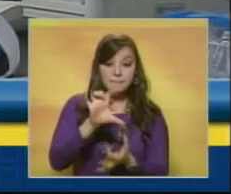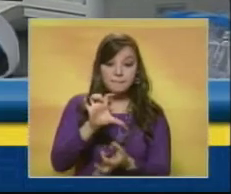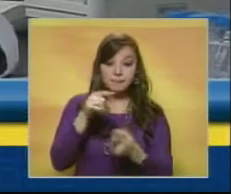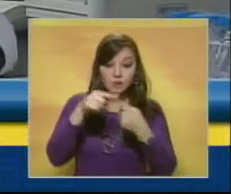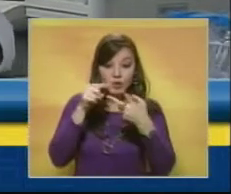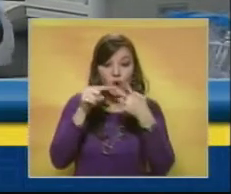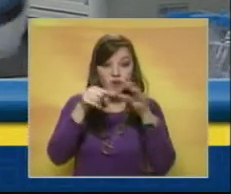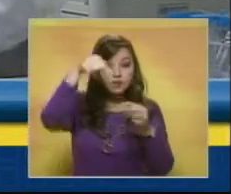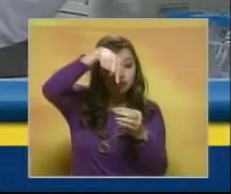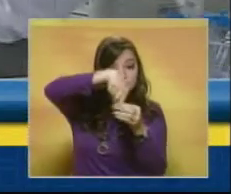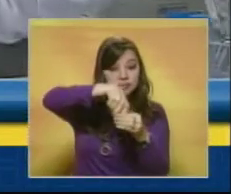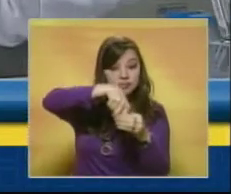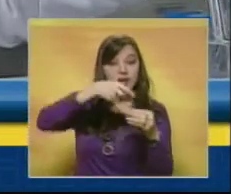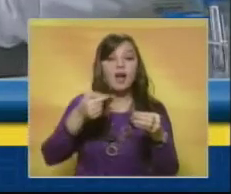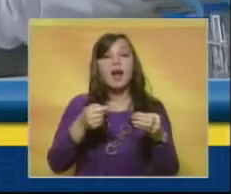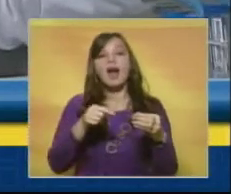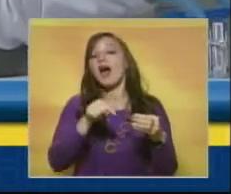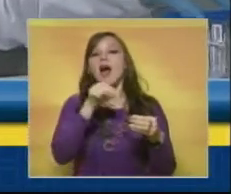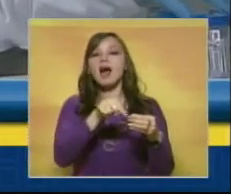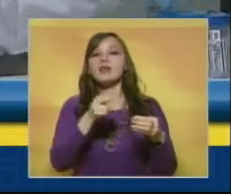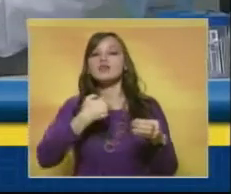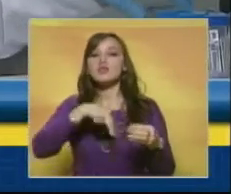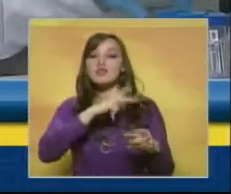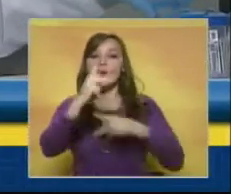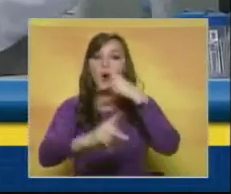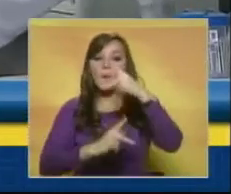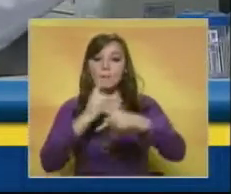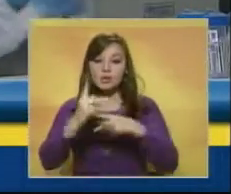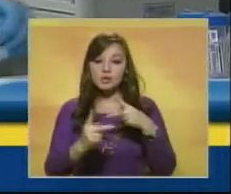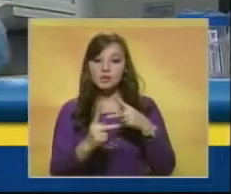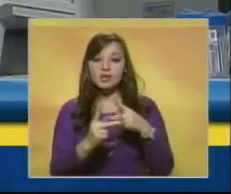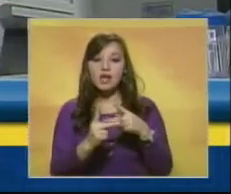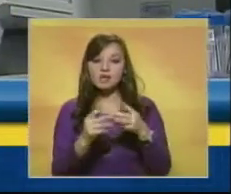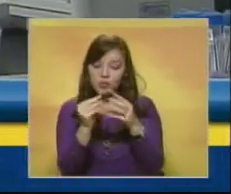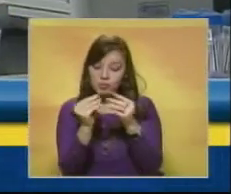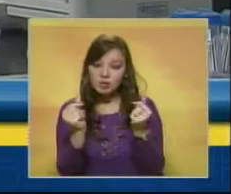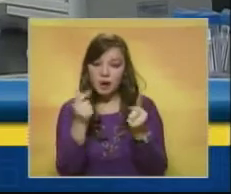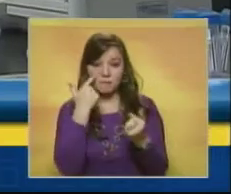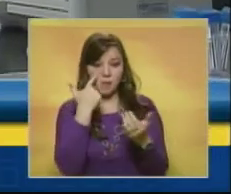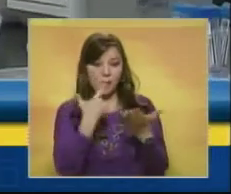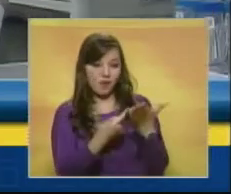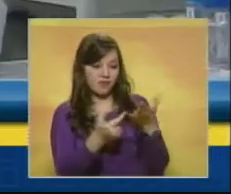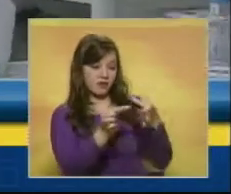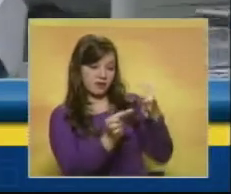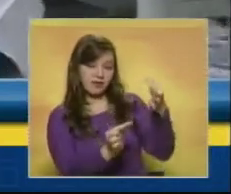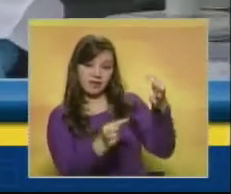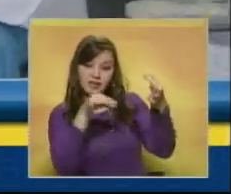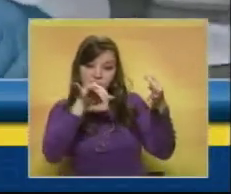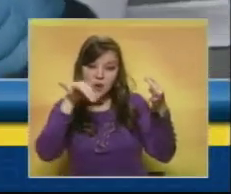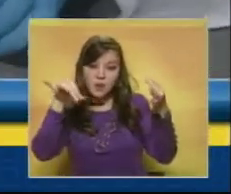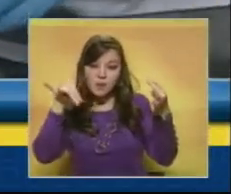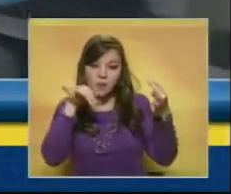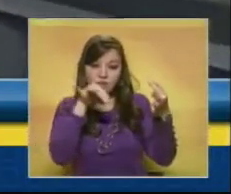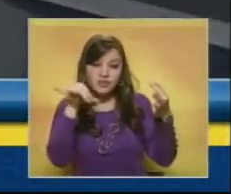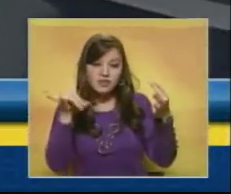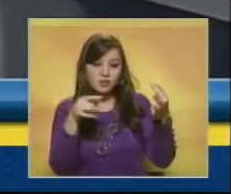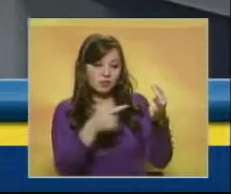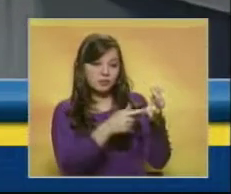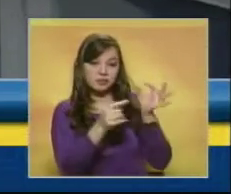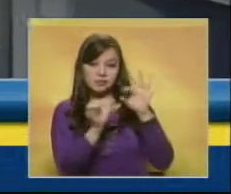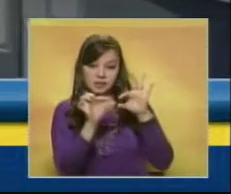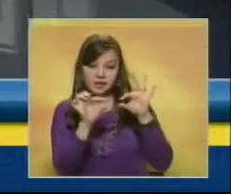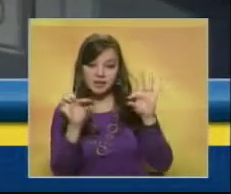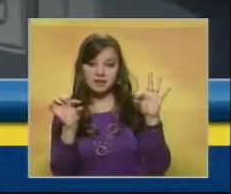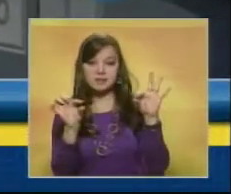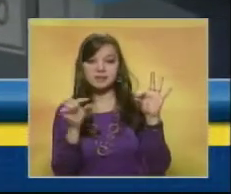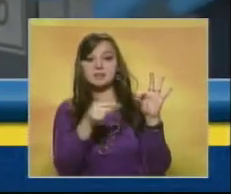nosotros realizamos lo que es un proceso de pulverización. Podemos observar este polvillo y allí es que